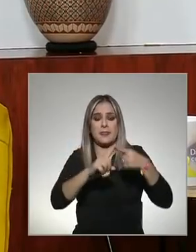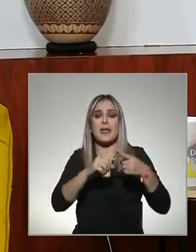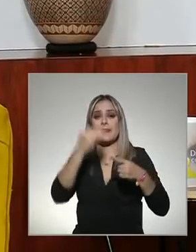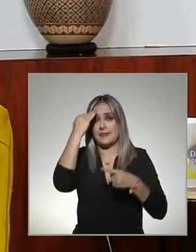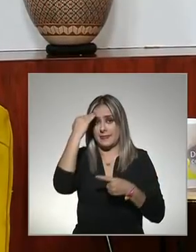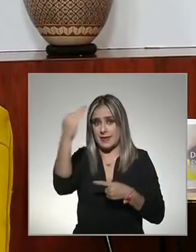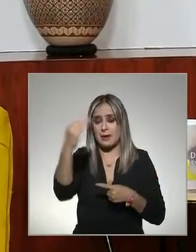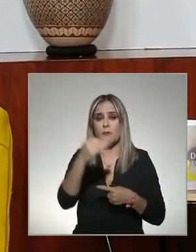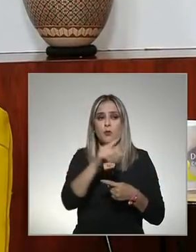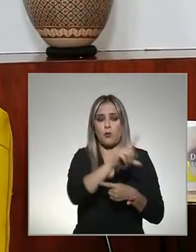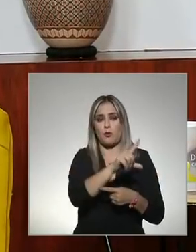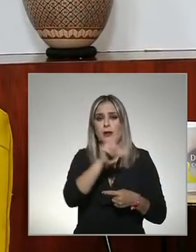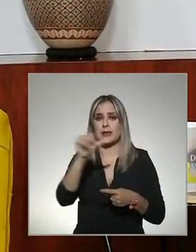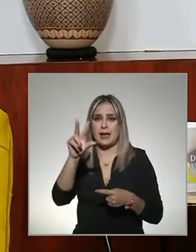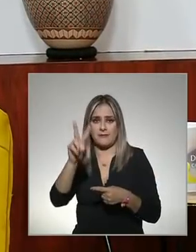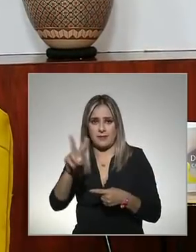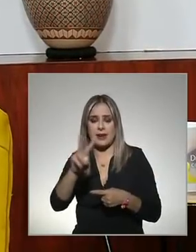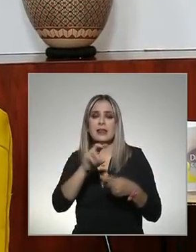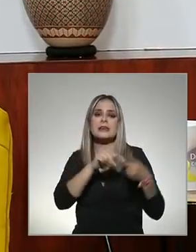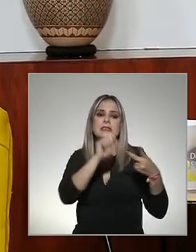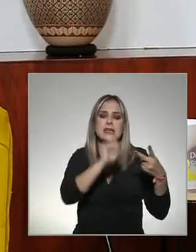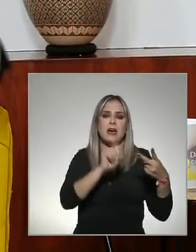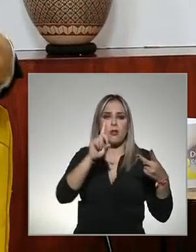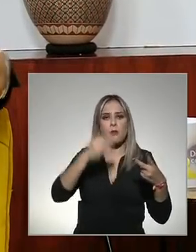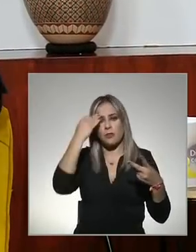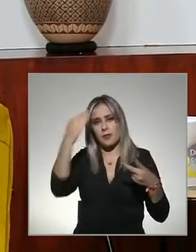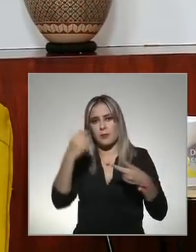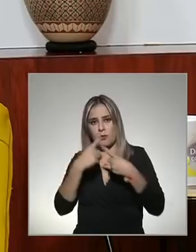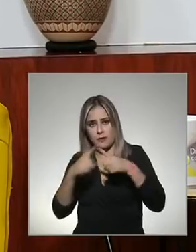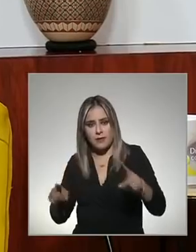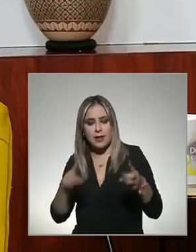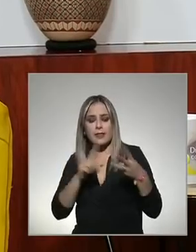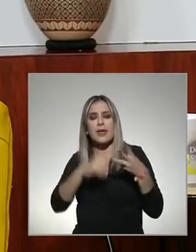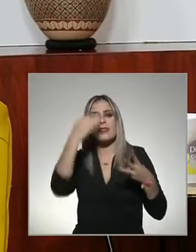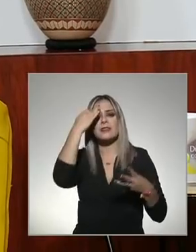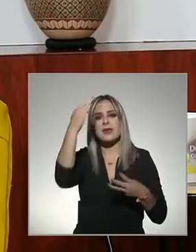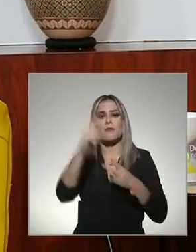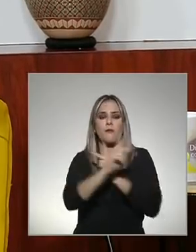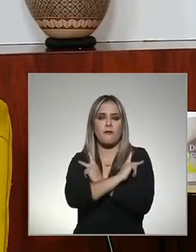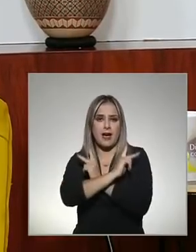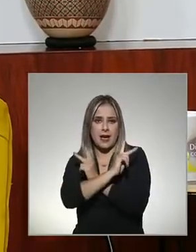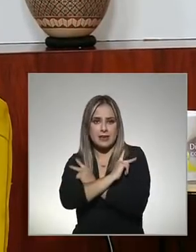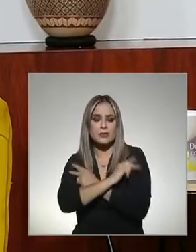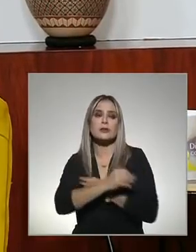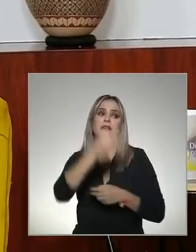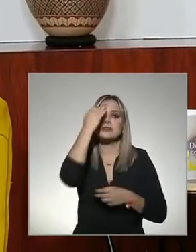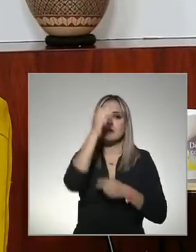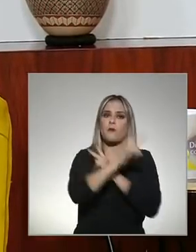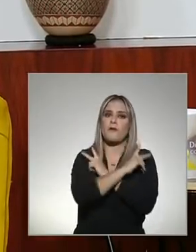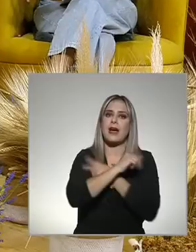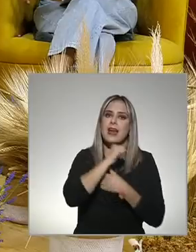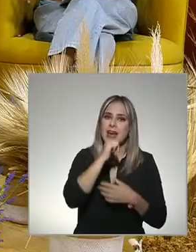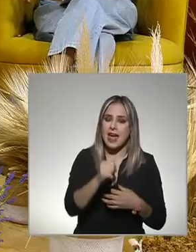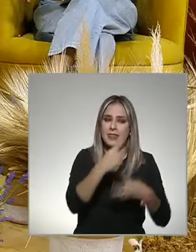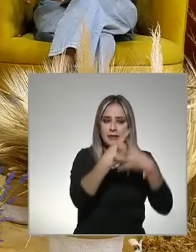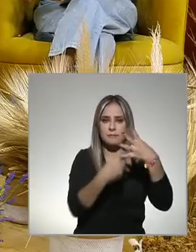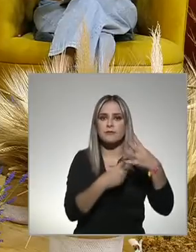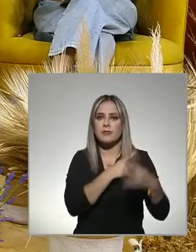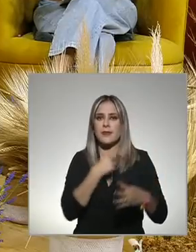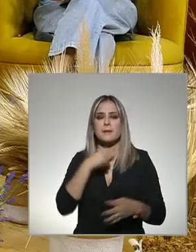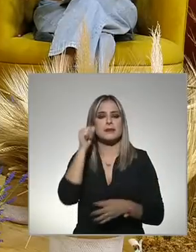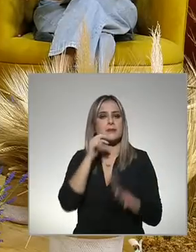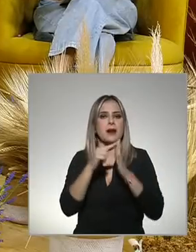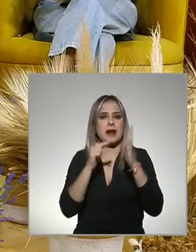entre semana, a diferencia de fin de semana. En periodo vacacional a cuando no. O sea, sí se tiene que establecer periodos y específico